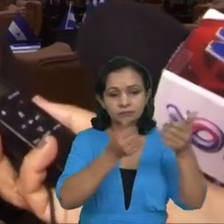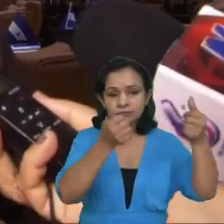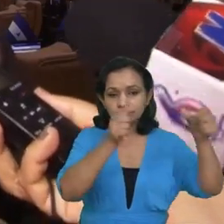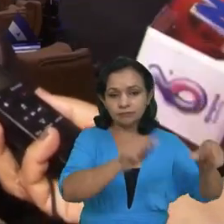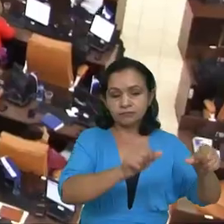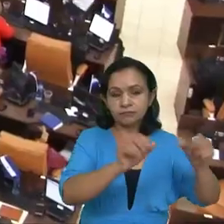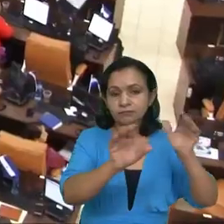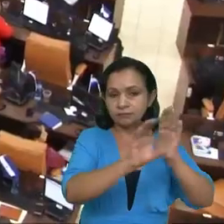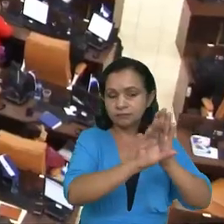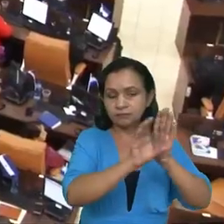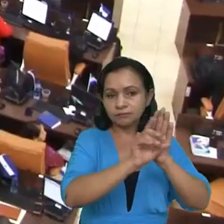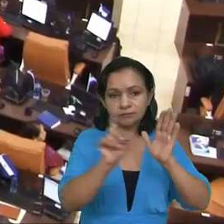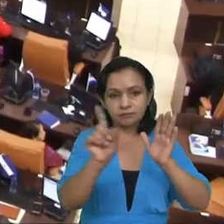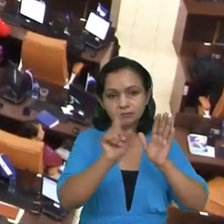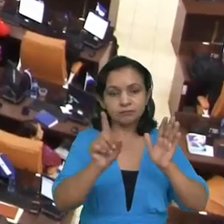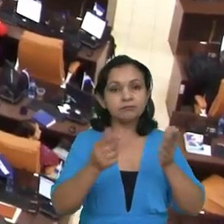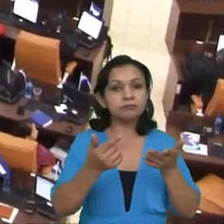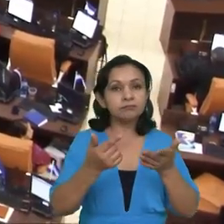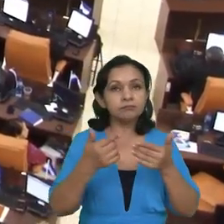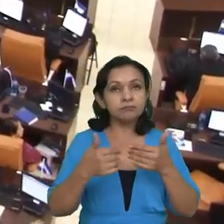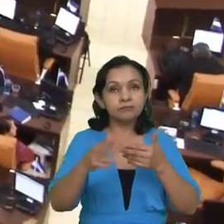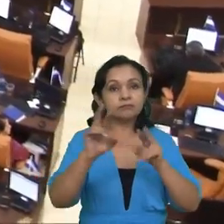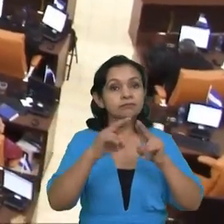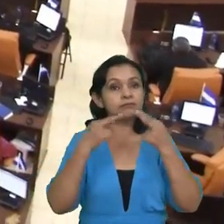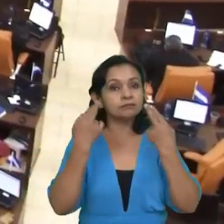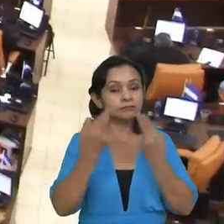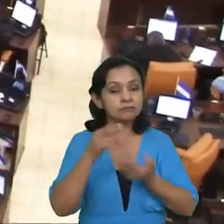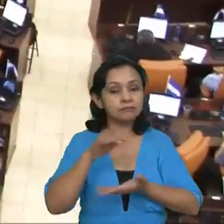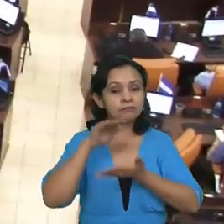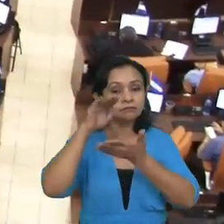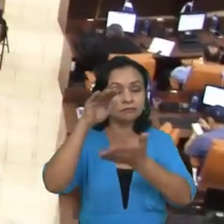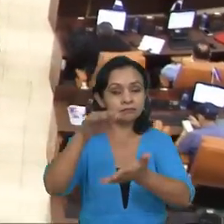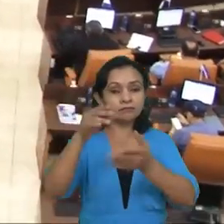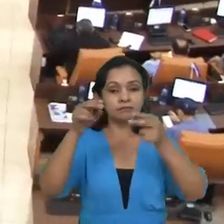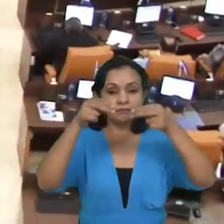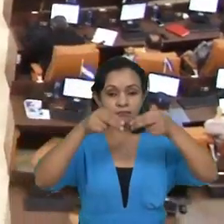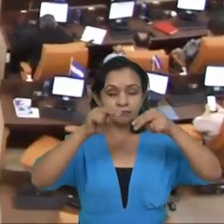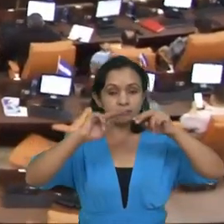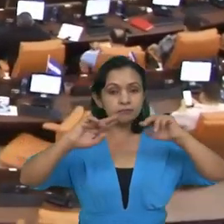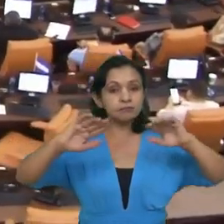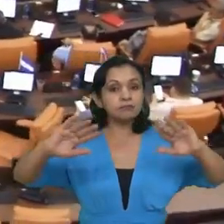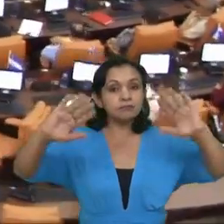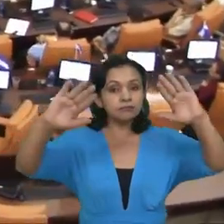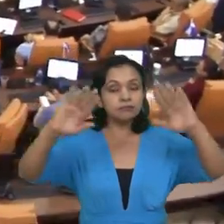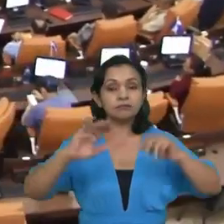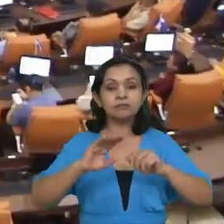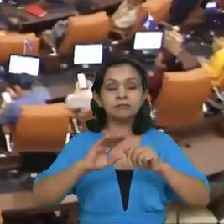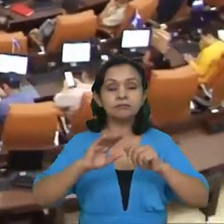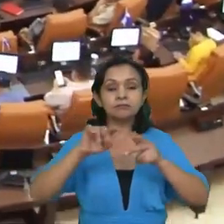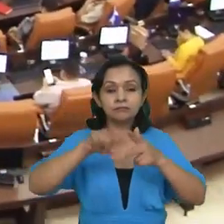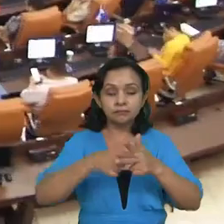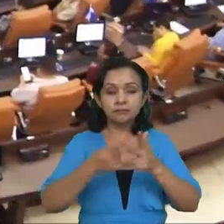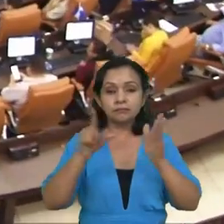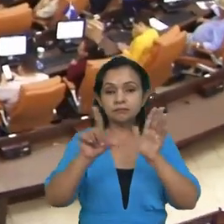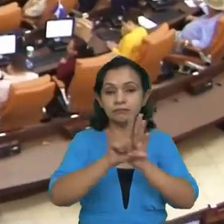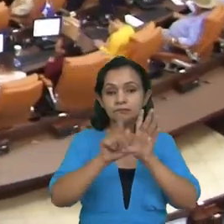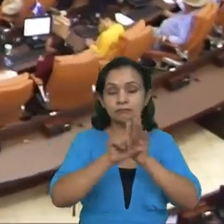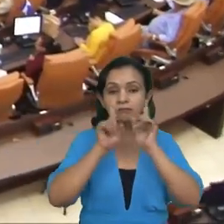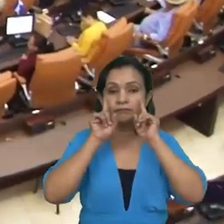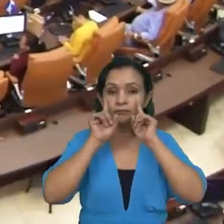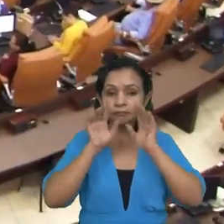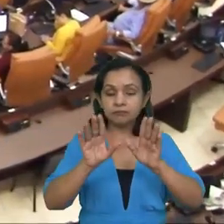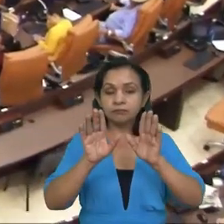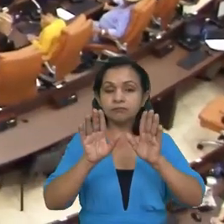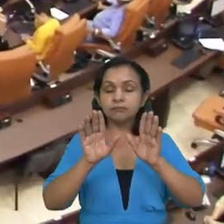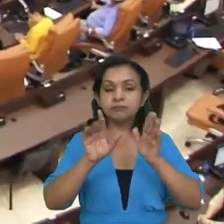constitucional también durante la sesión se remitió a la comisión de medio ambiente y recursos naturales la iniciativa de ley de protección fitosanitaria